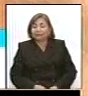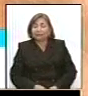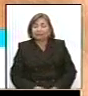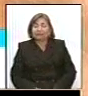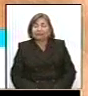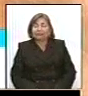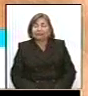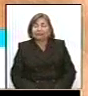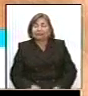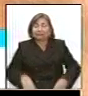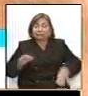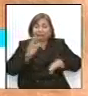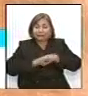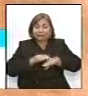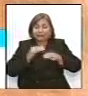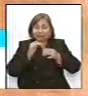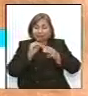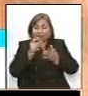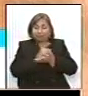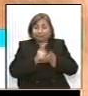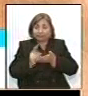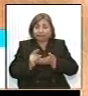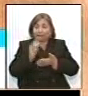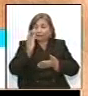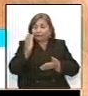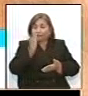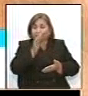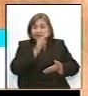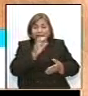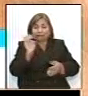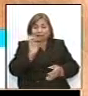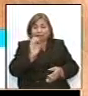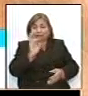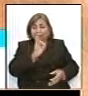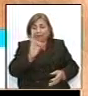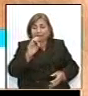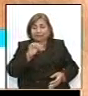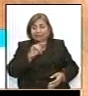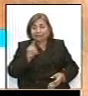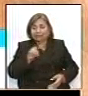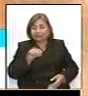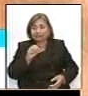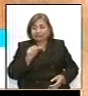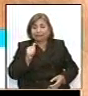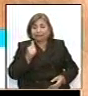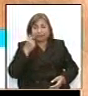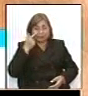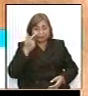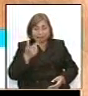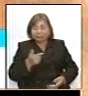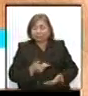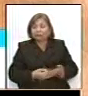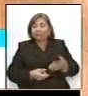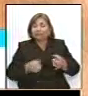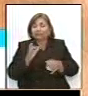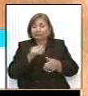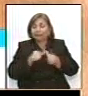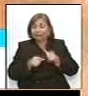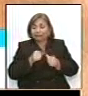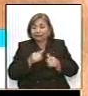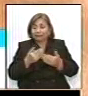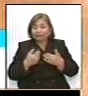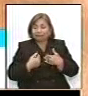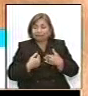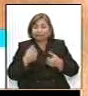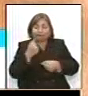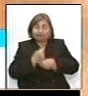textualmente, sobre los informes de semana de representación correspondientes al mes de enero, febrero, marzo, abril de 2017, fecha en la que aún me